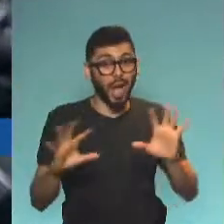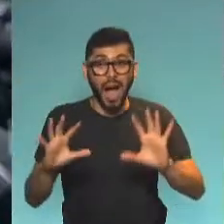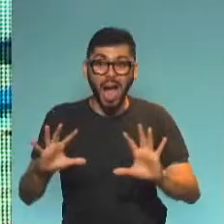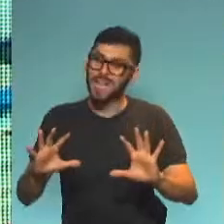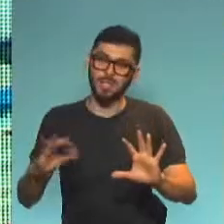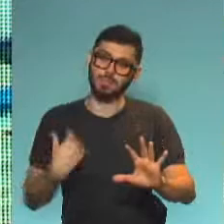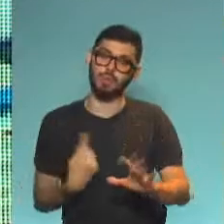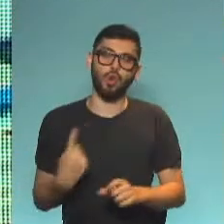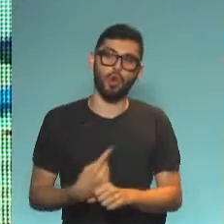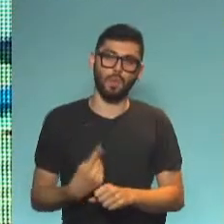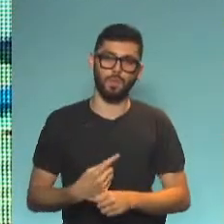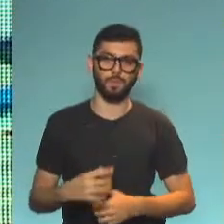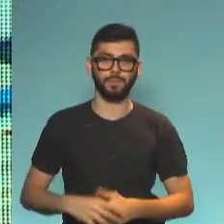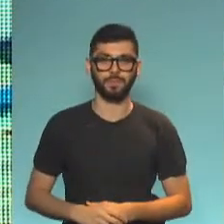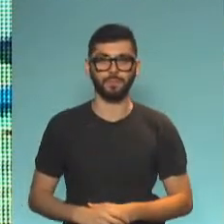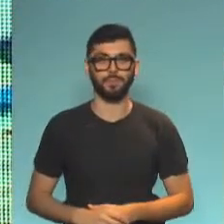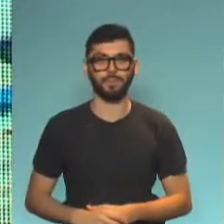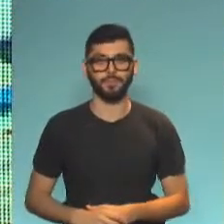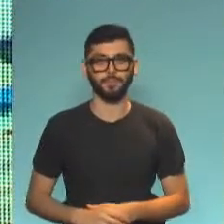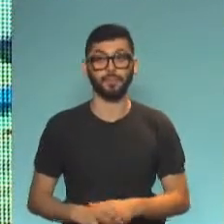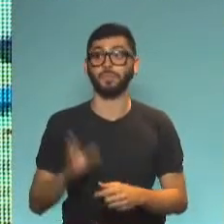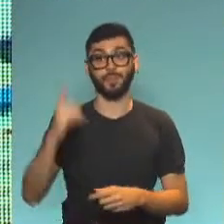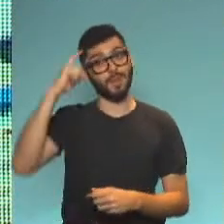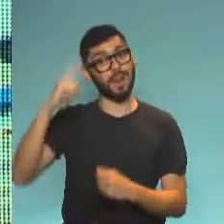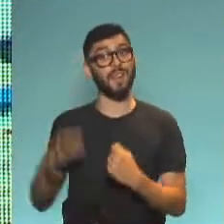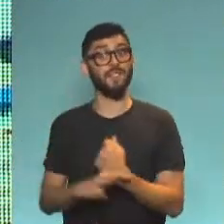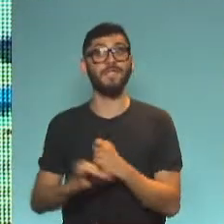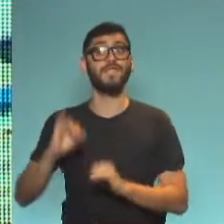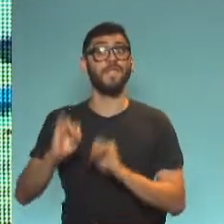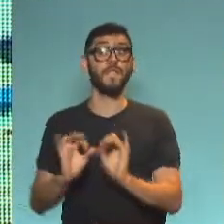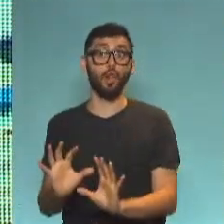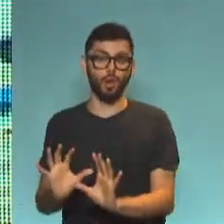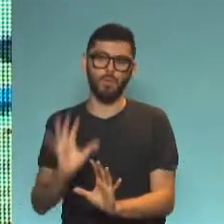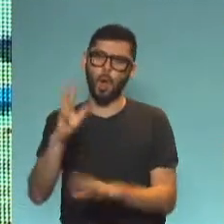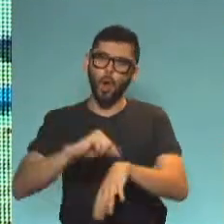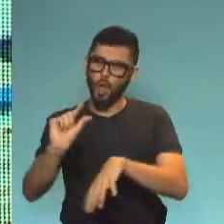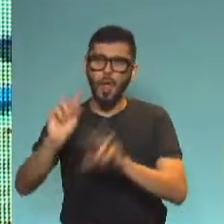de estas características. Muy bien, esa es la explicación del jefe de gabinete Santiago Cafiero. Vamos a volver